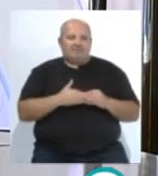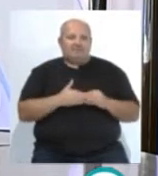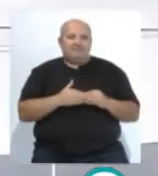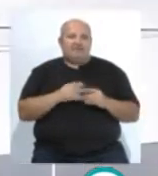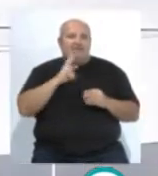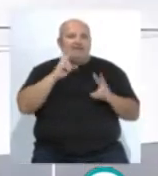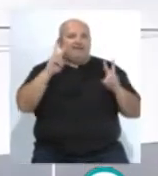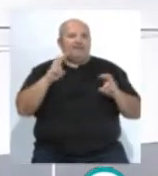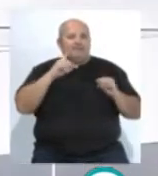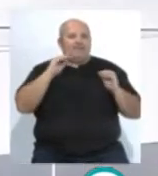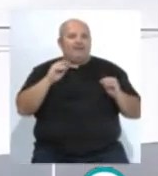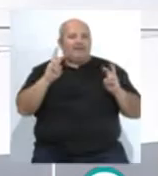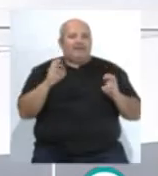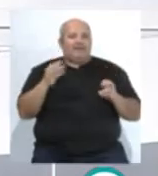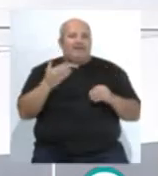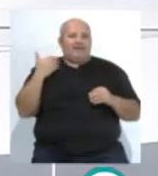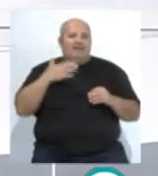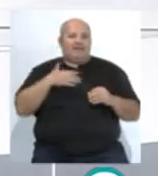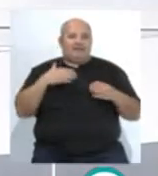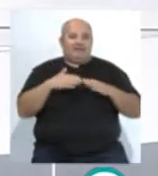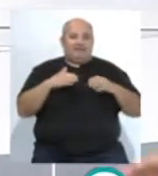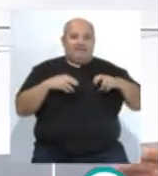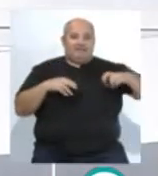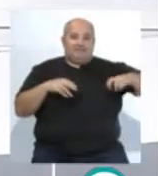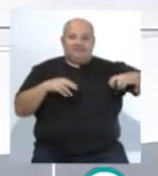Nosotros hablábamos y destacábamos, esta banda de aquí,